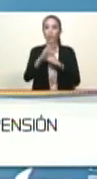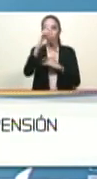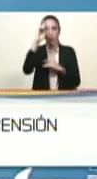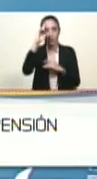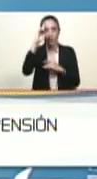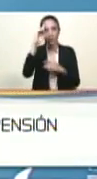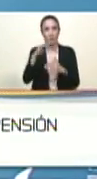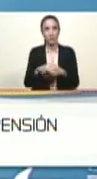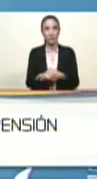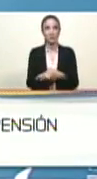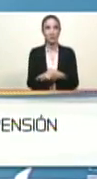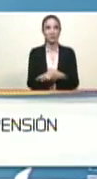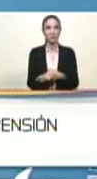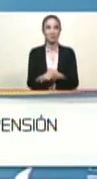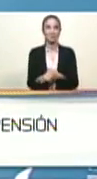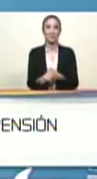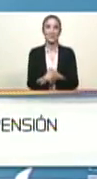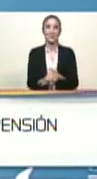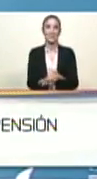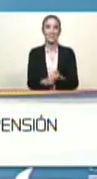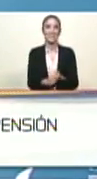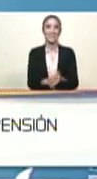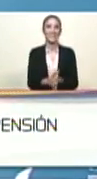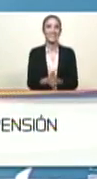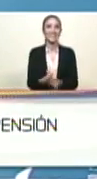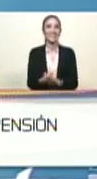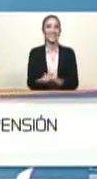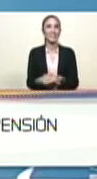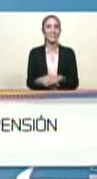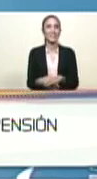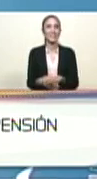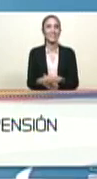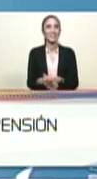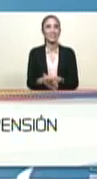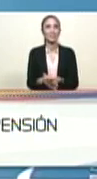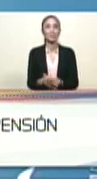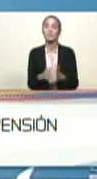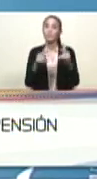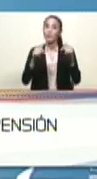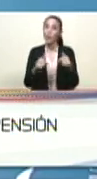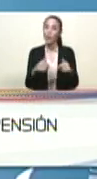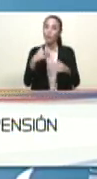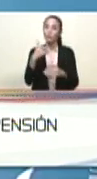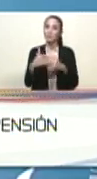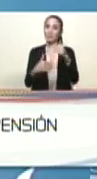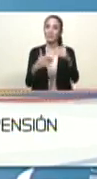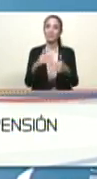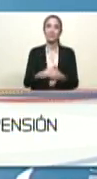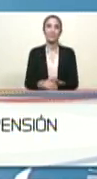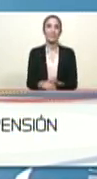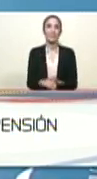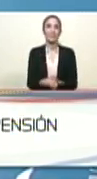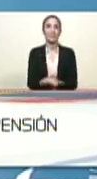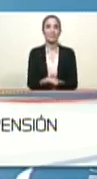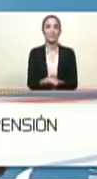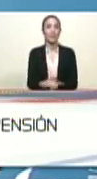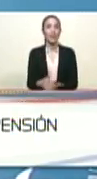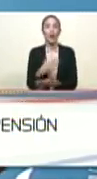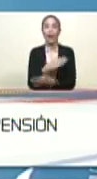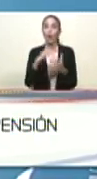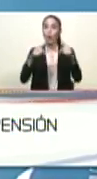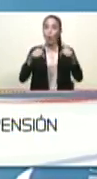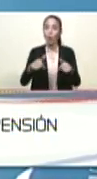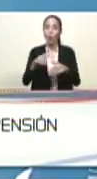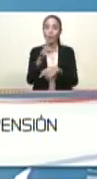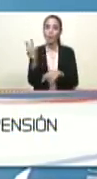comandante Chávez y del pueblo cuando lo eligió para que cumpliera este plan de la patria. Estamos cumpliendo con el sistema de Naciones Unidas. Hoy